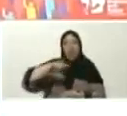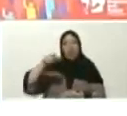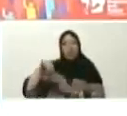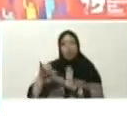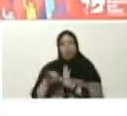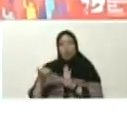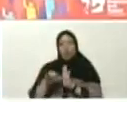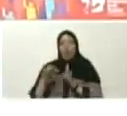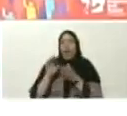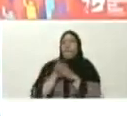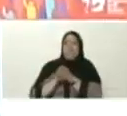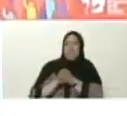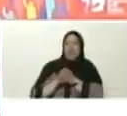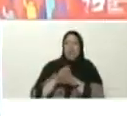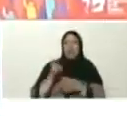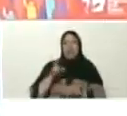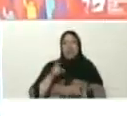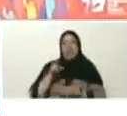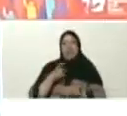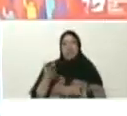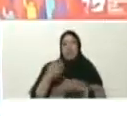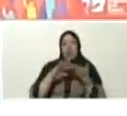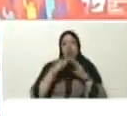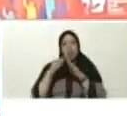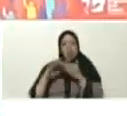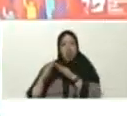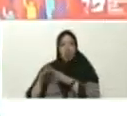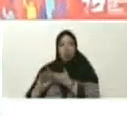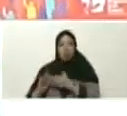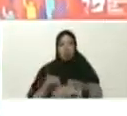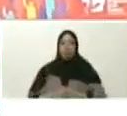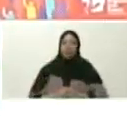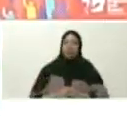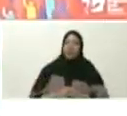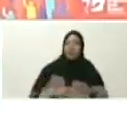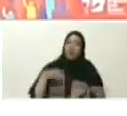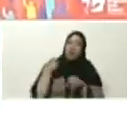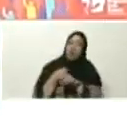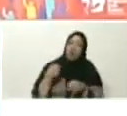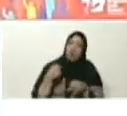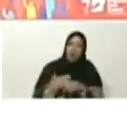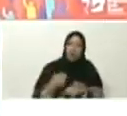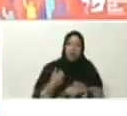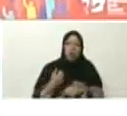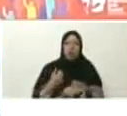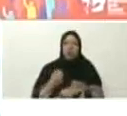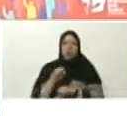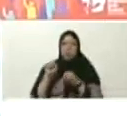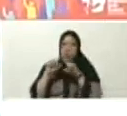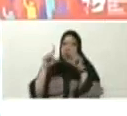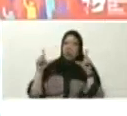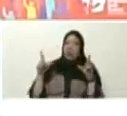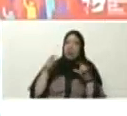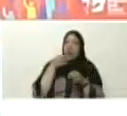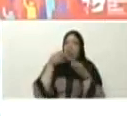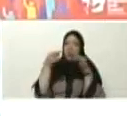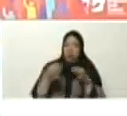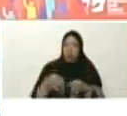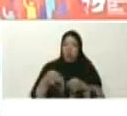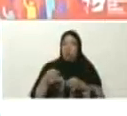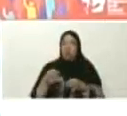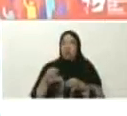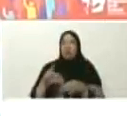cada compatriota que tenemos en esa calle, en esa comunidad. Es una labor digna, admirable, de verdad. Luego